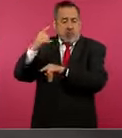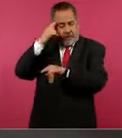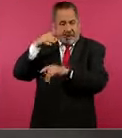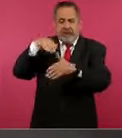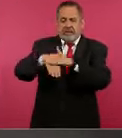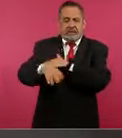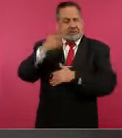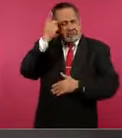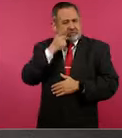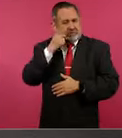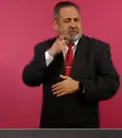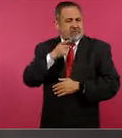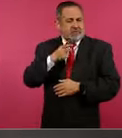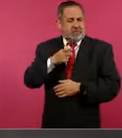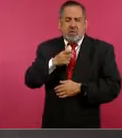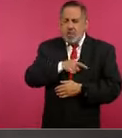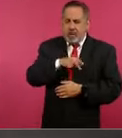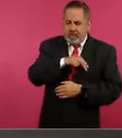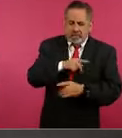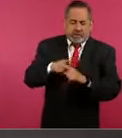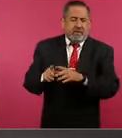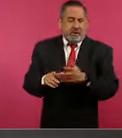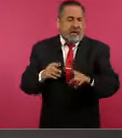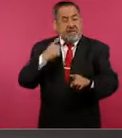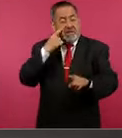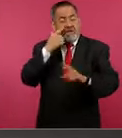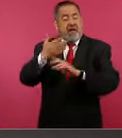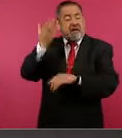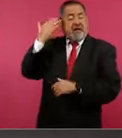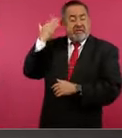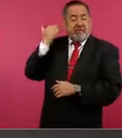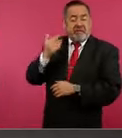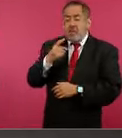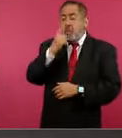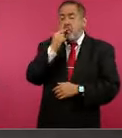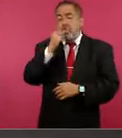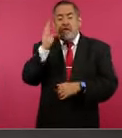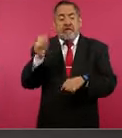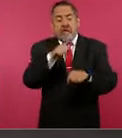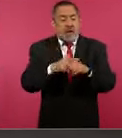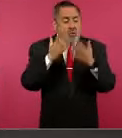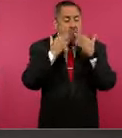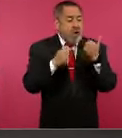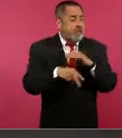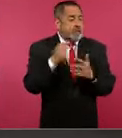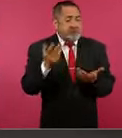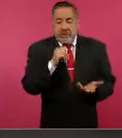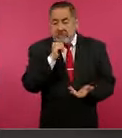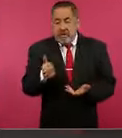Cuando la Policía Federal no había cuarteles,